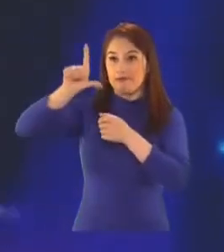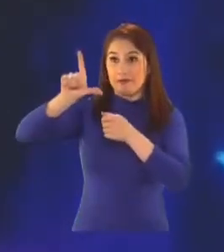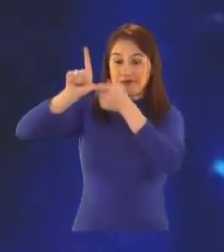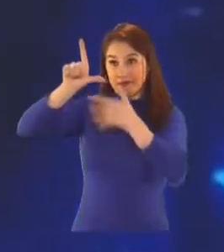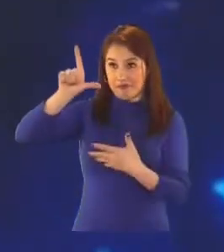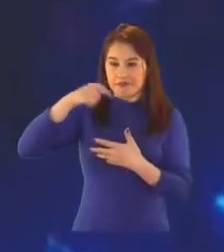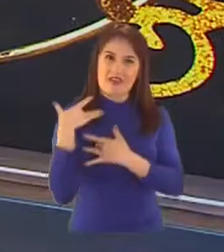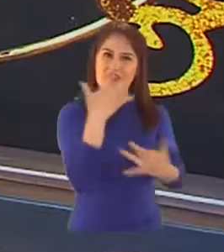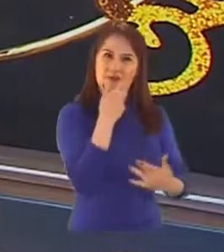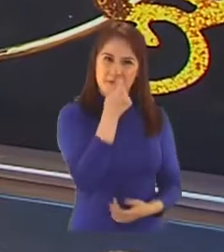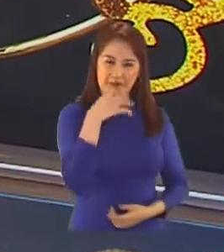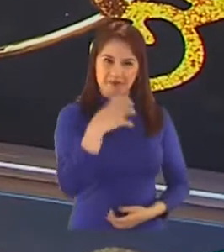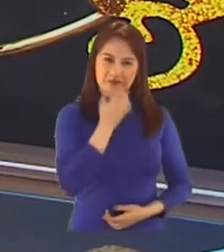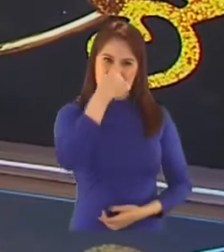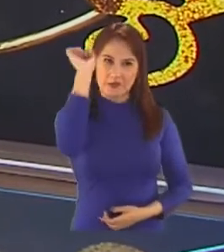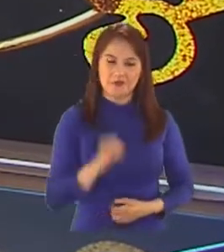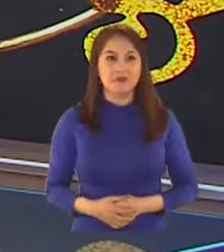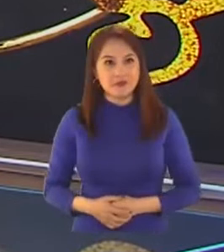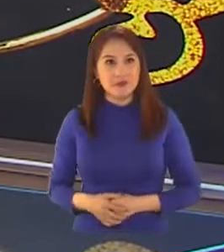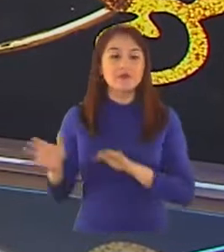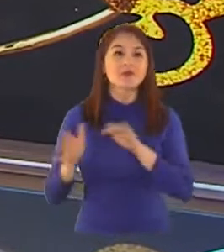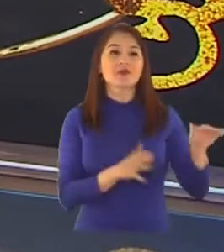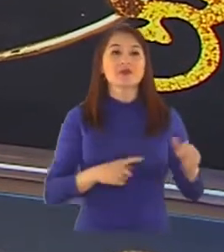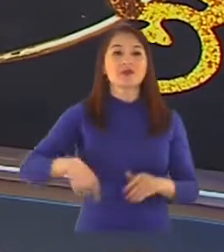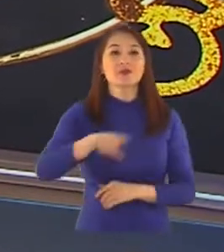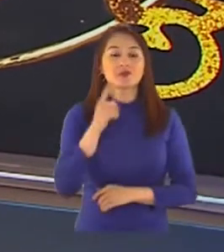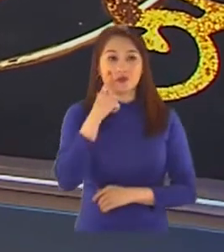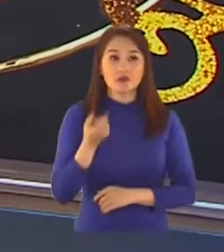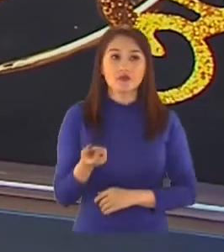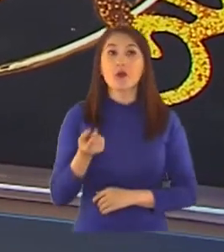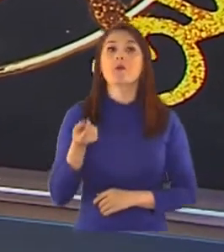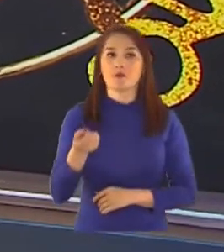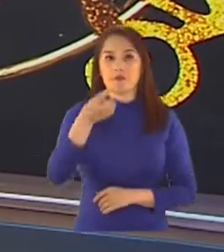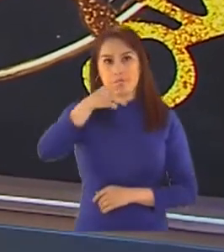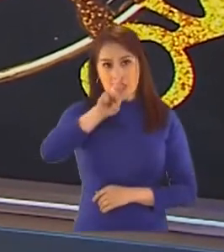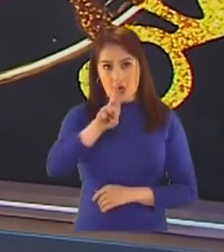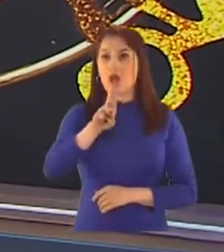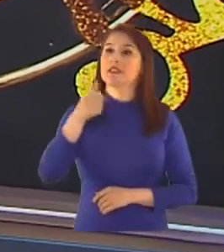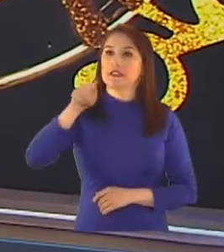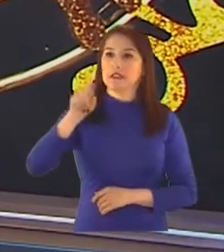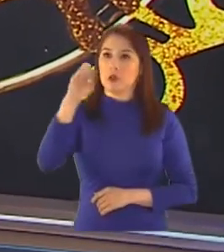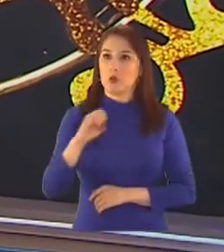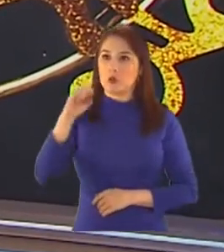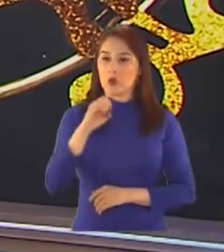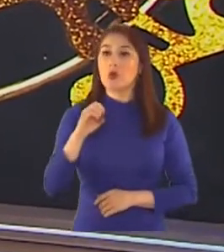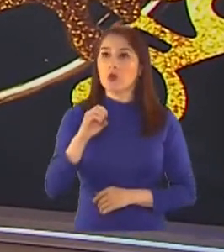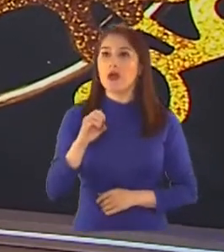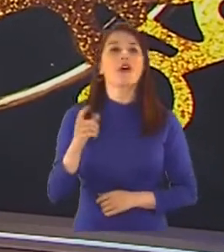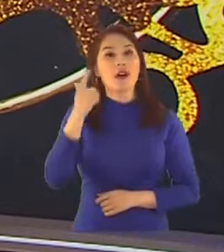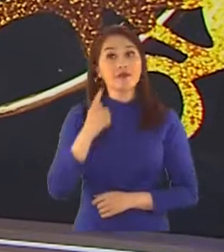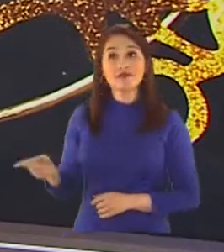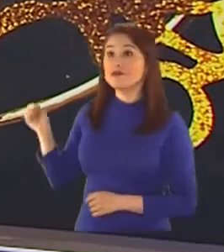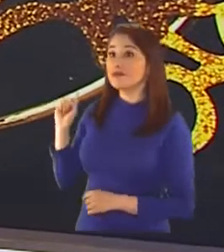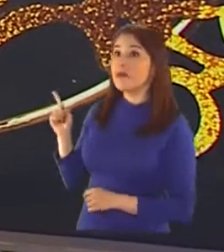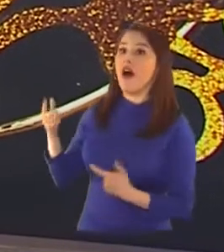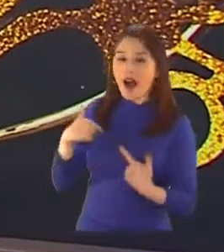Celebra con tu parche y gana. Y desde ya les cuento que el miércoles 26 de octubre iniciará la segunda temporada del Principito, el musical, una